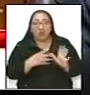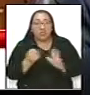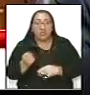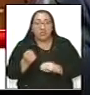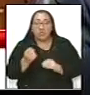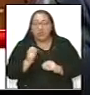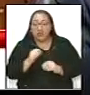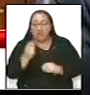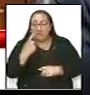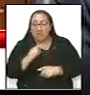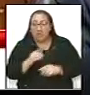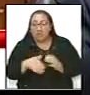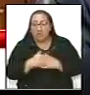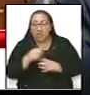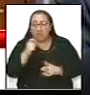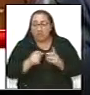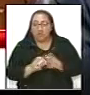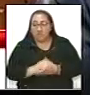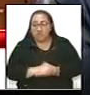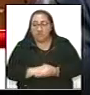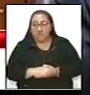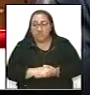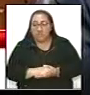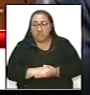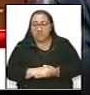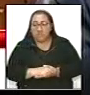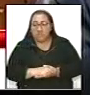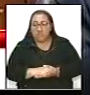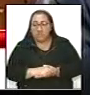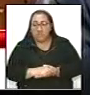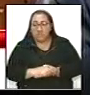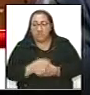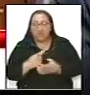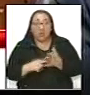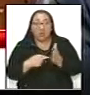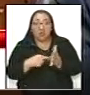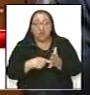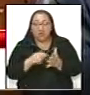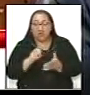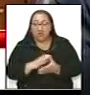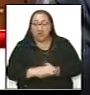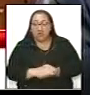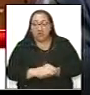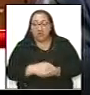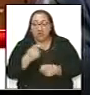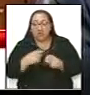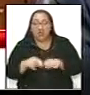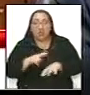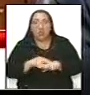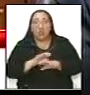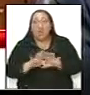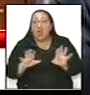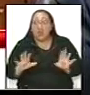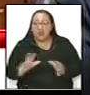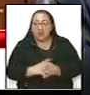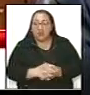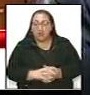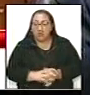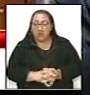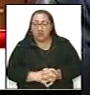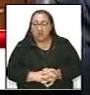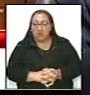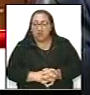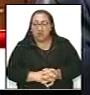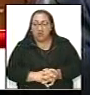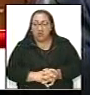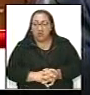900 soles para personas, que acá mismo lo dice, personas naturales. Si quieren